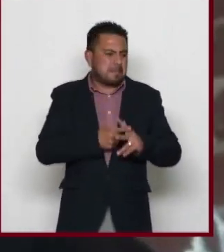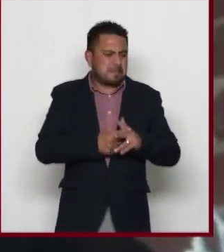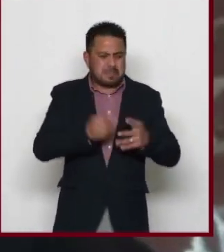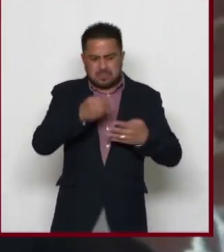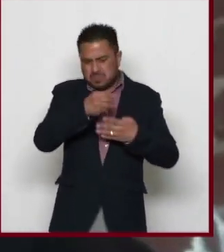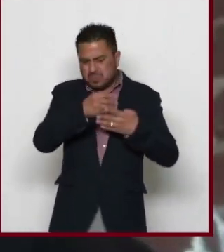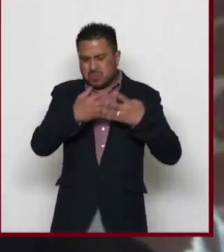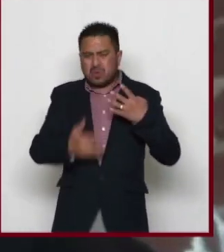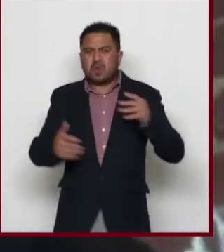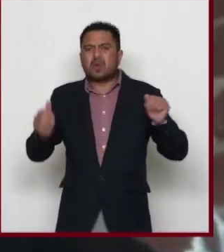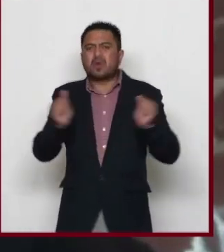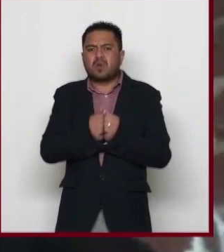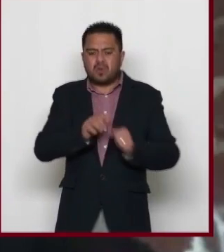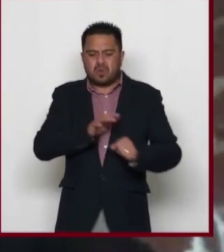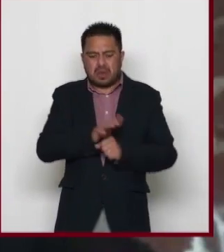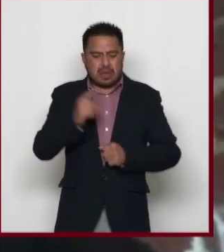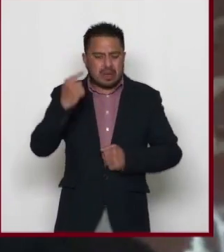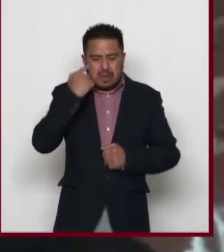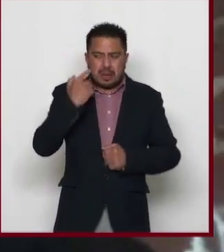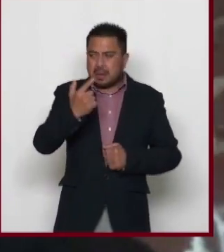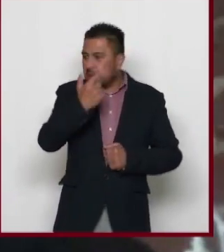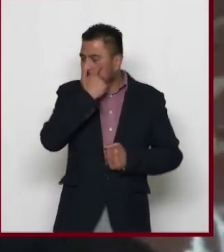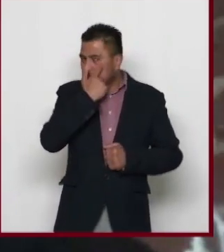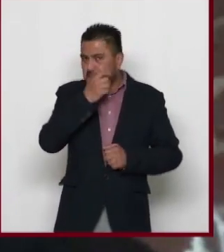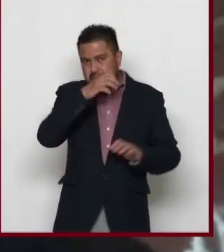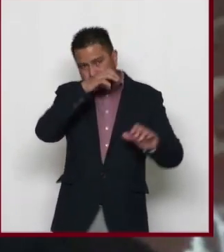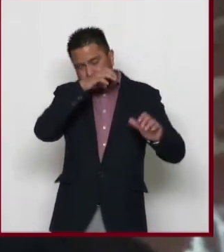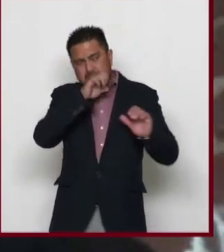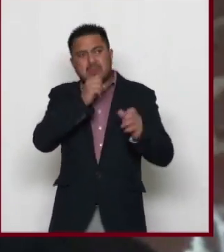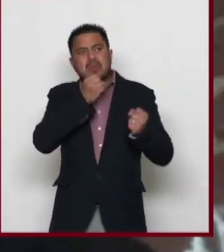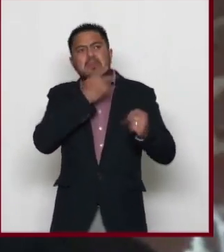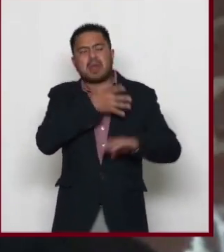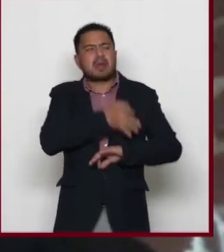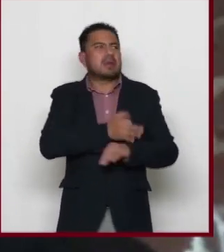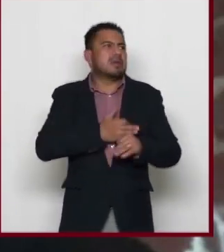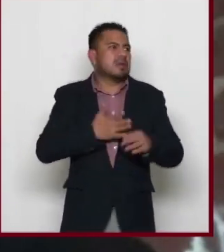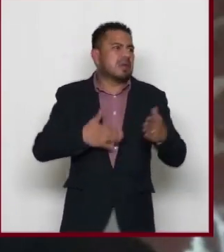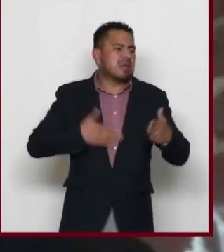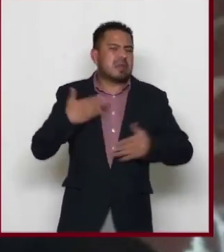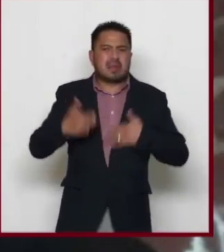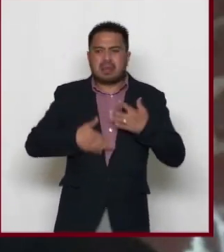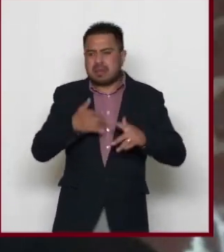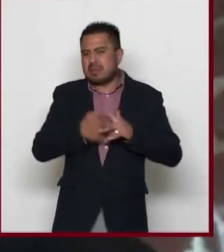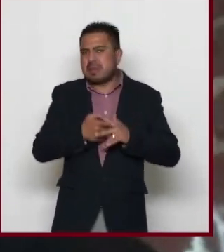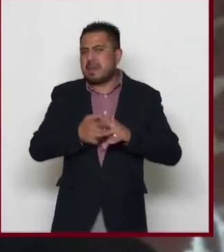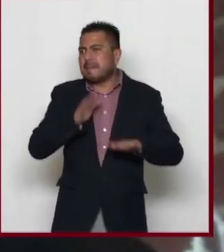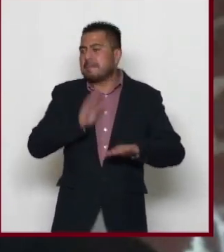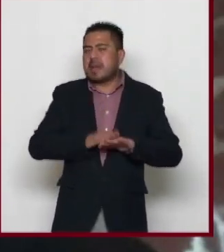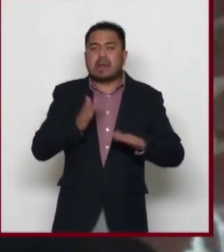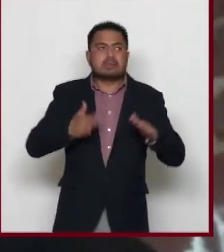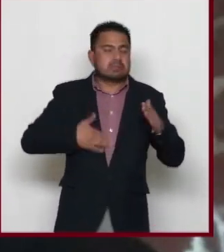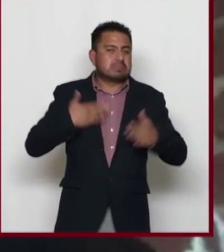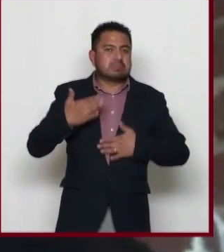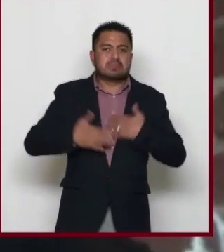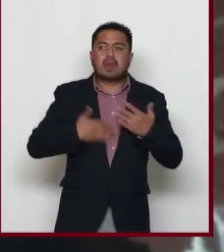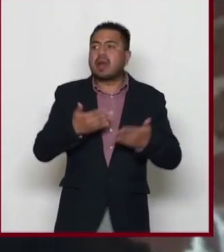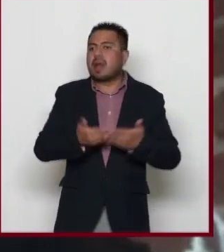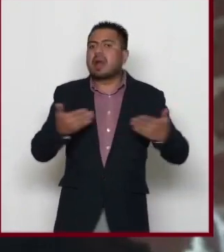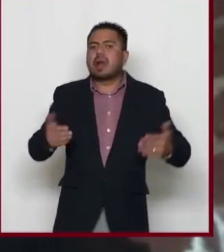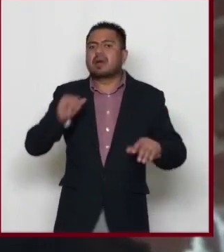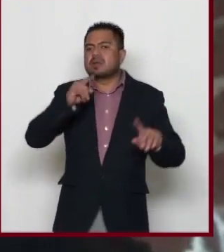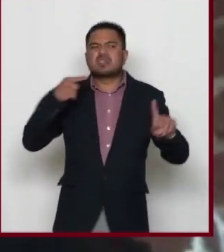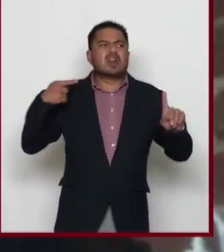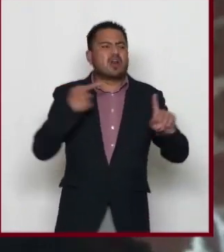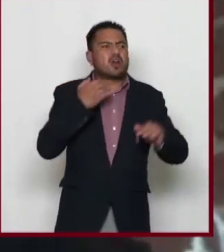sí, hay una buena cantidad de matemáticas en la óptica y muy divertida, por cierto, es